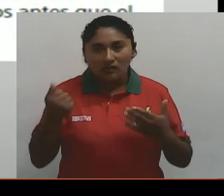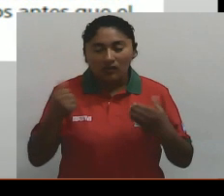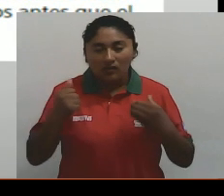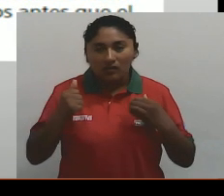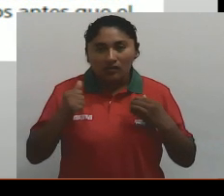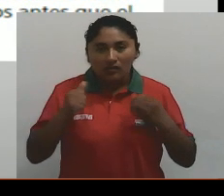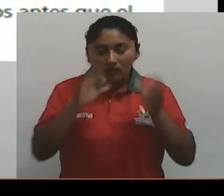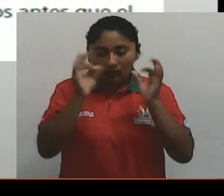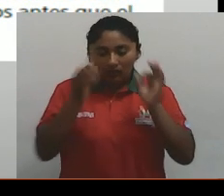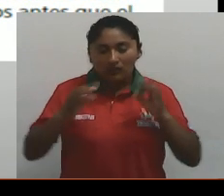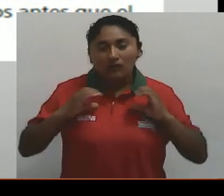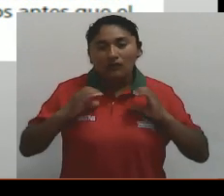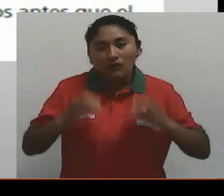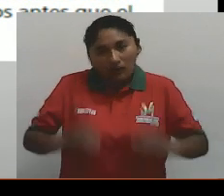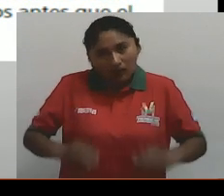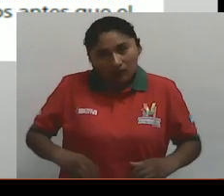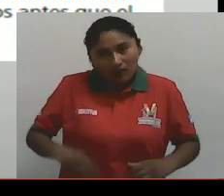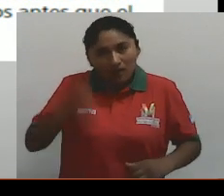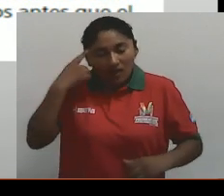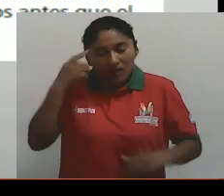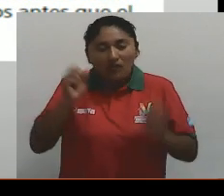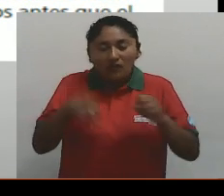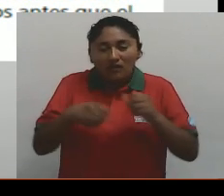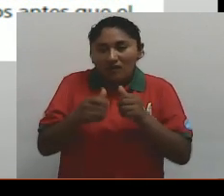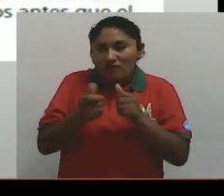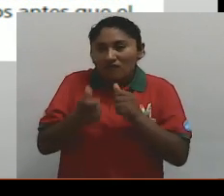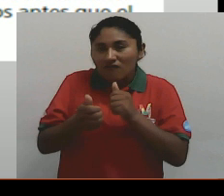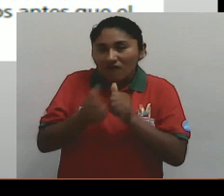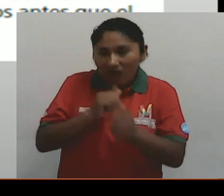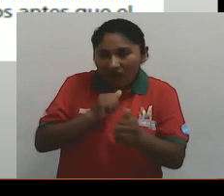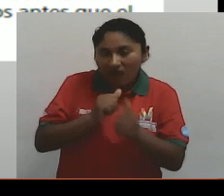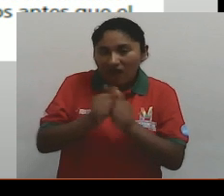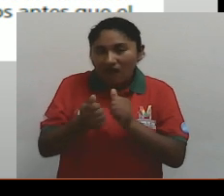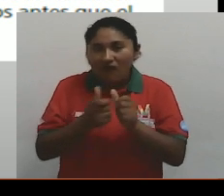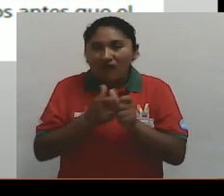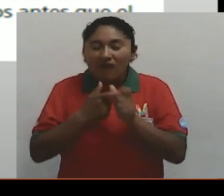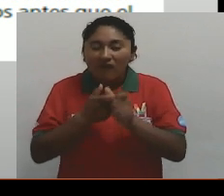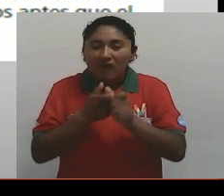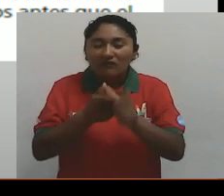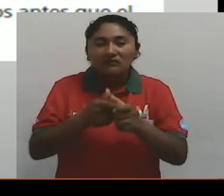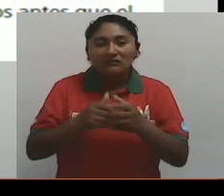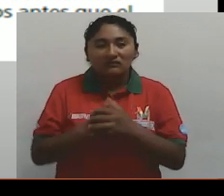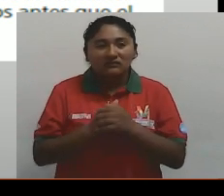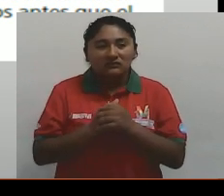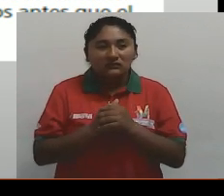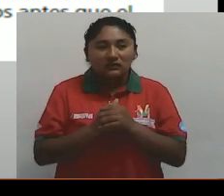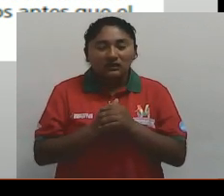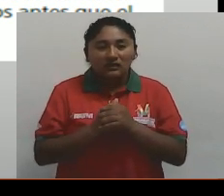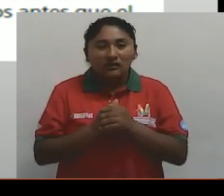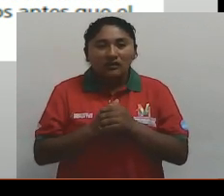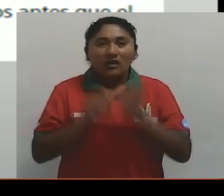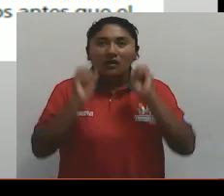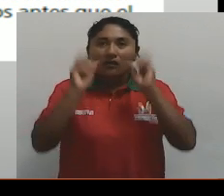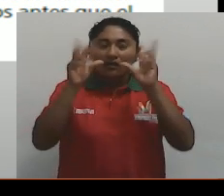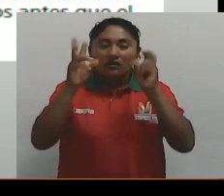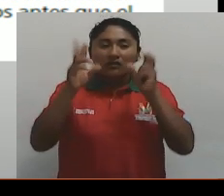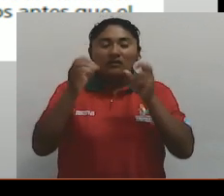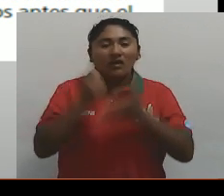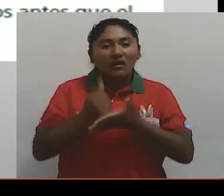reglas están estructuradas para permitir todas estas cualidades. Como unas pocas excepciones, el voleibol permite a todos los